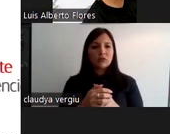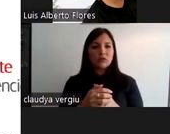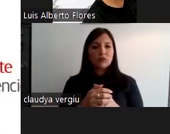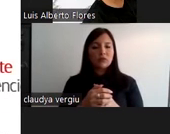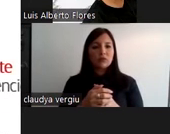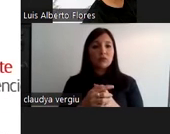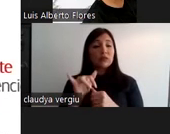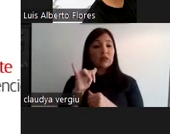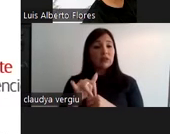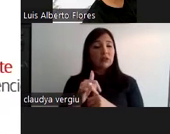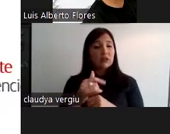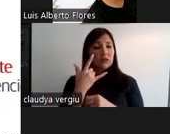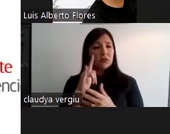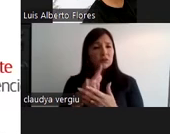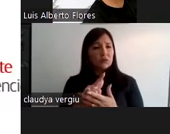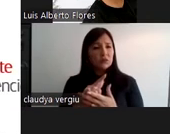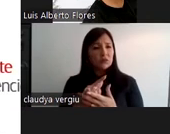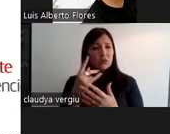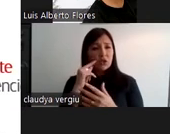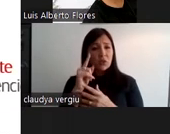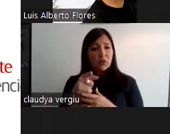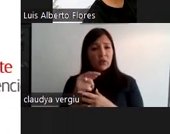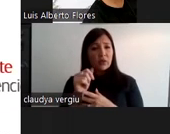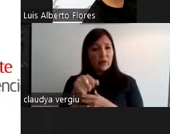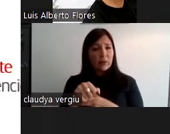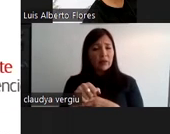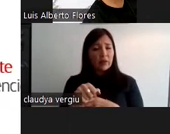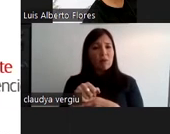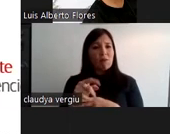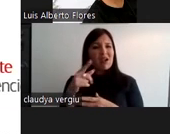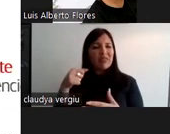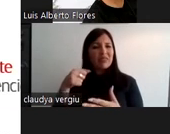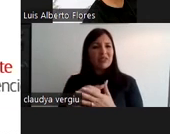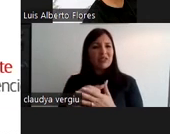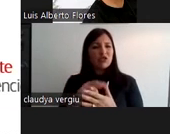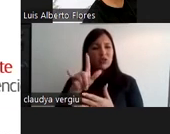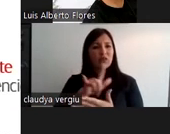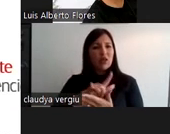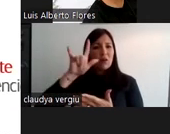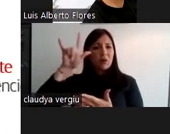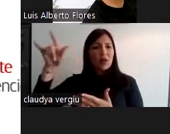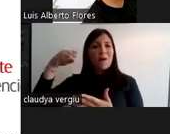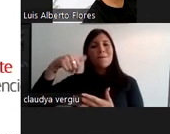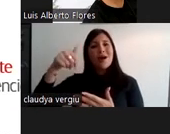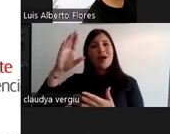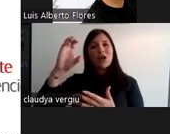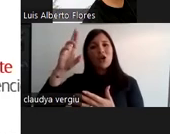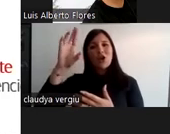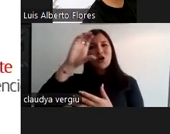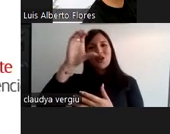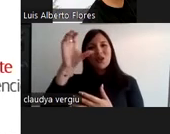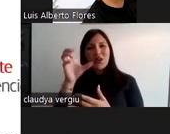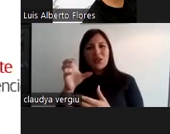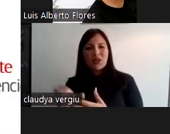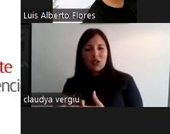Y cómo Y si queremos ver esta digamos esta intención de viaje por Macro región Cuál es la mejor región